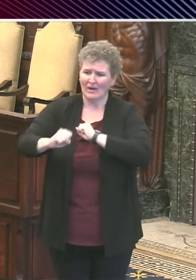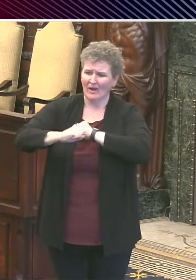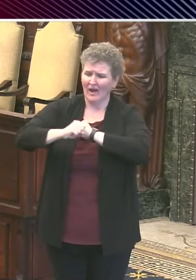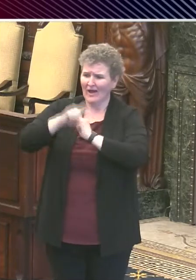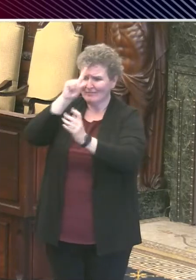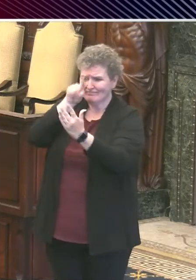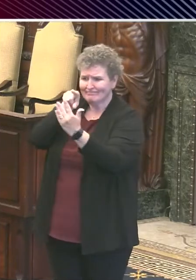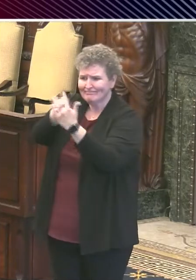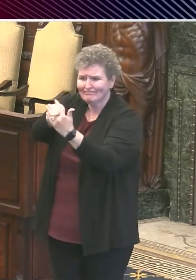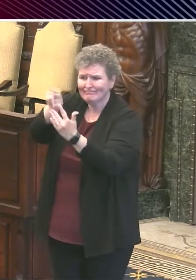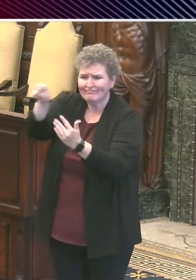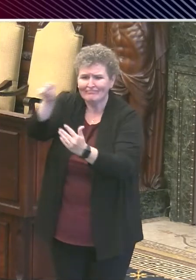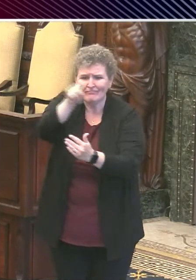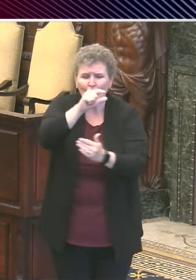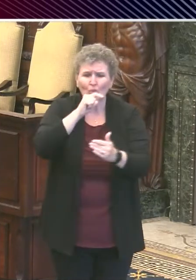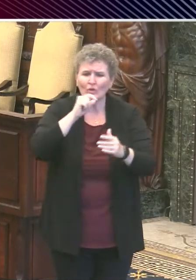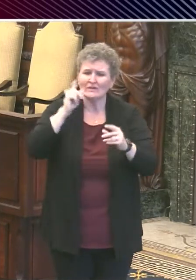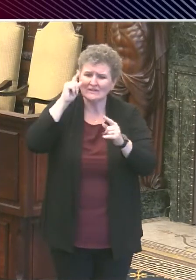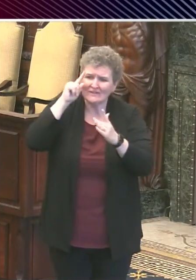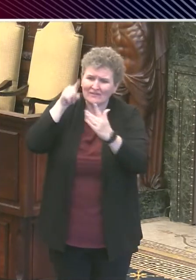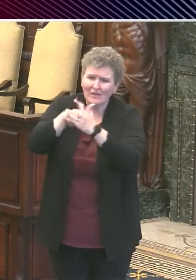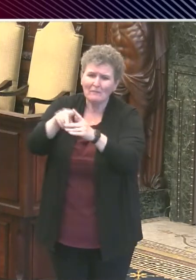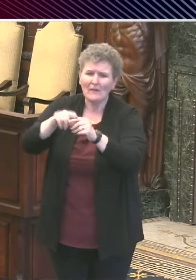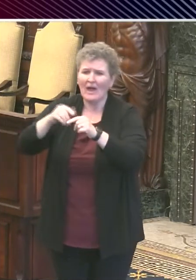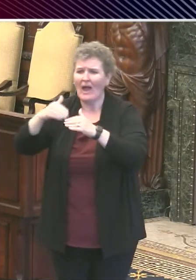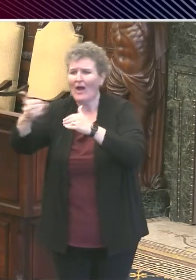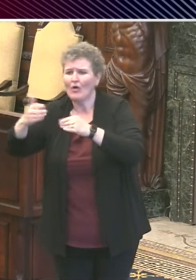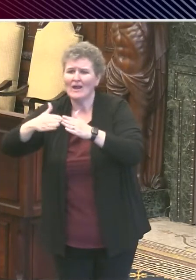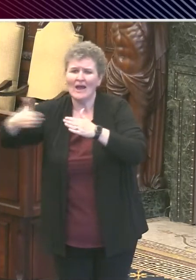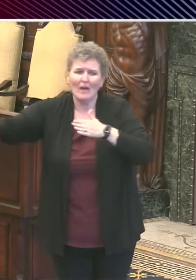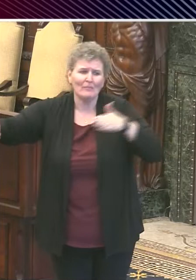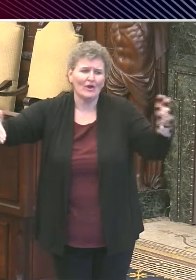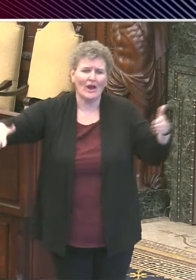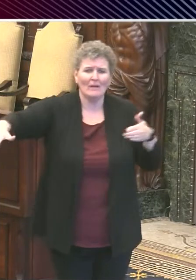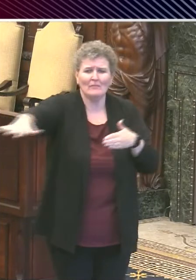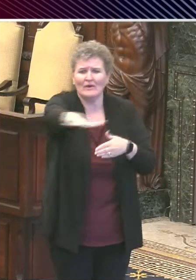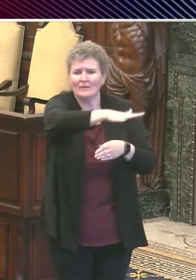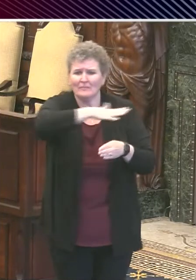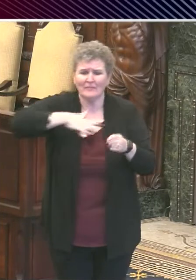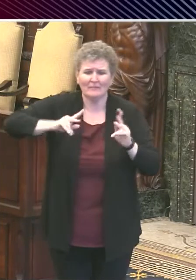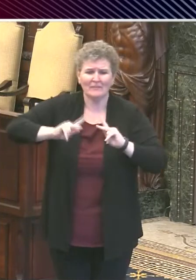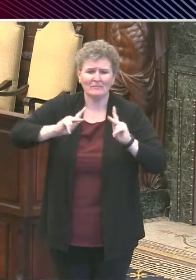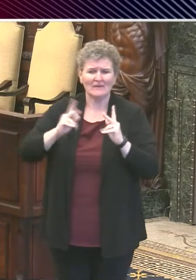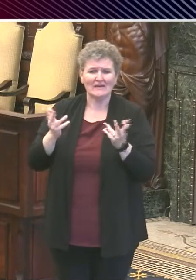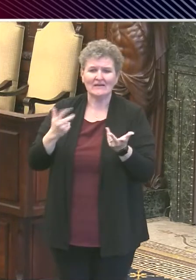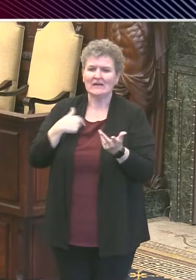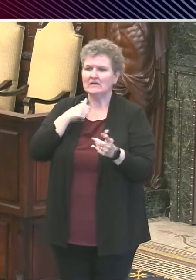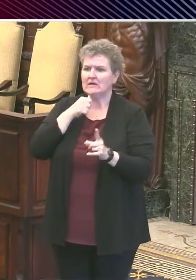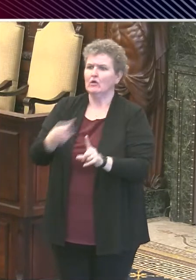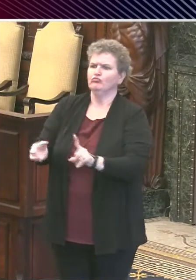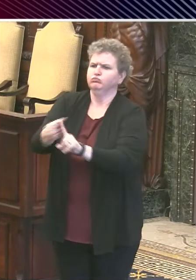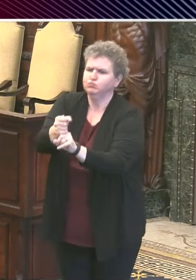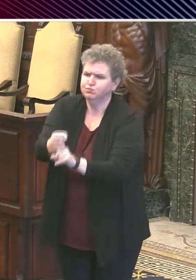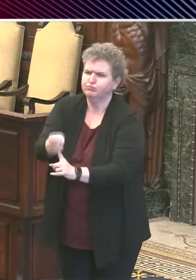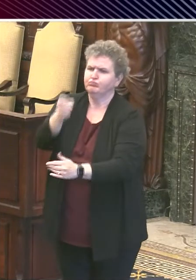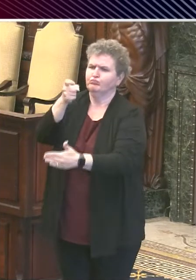it's important to yourself and to your neighbors. We're not at the point of taking people into custody or fining people at this